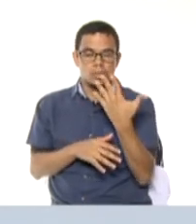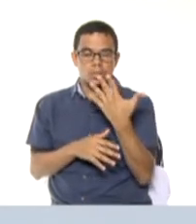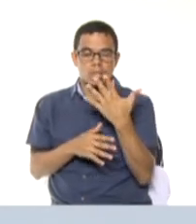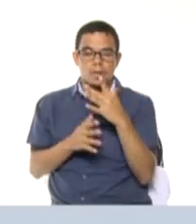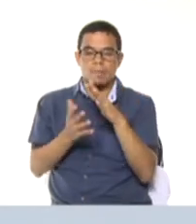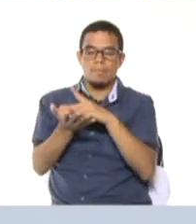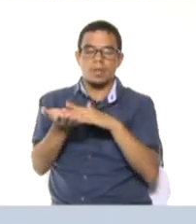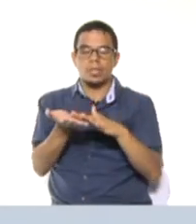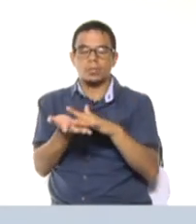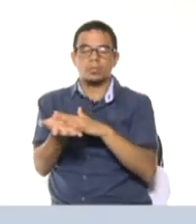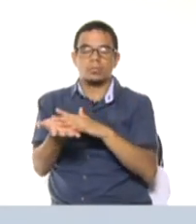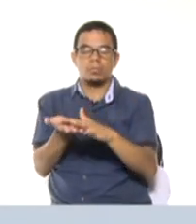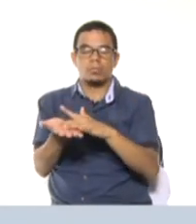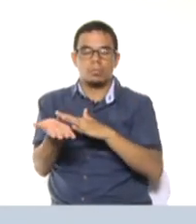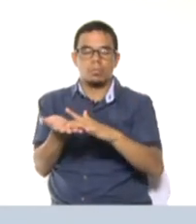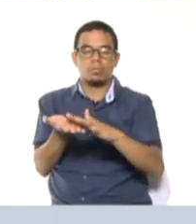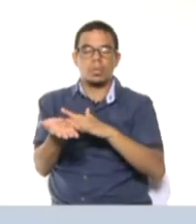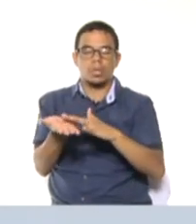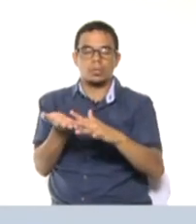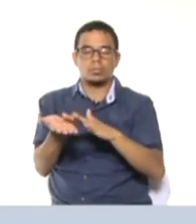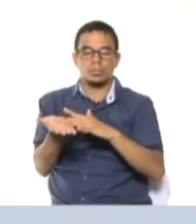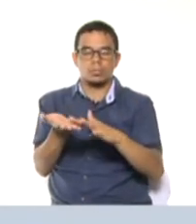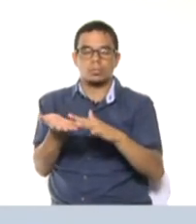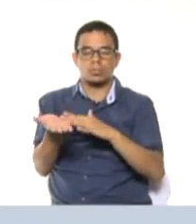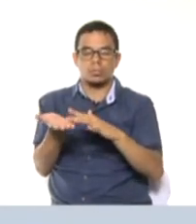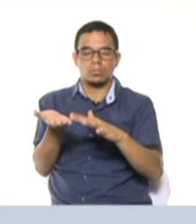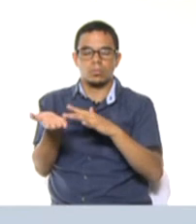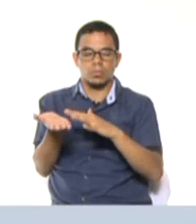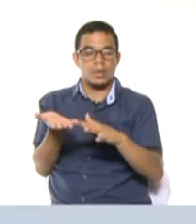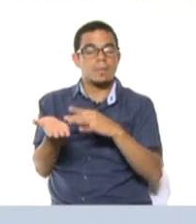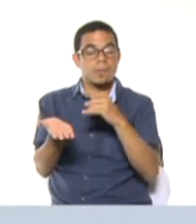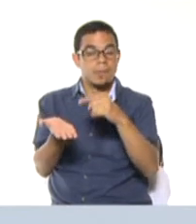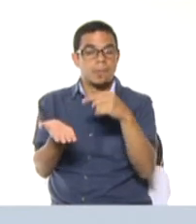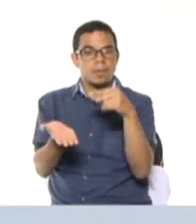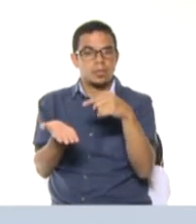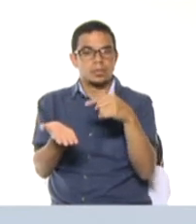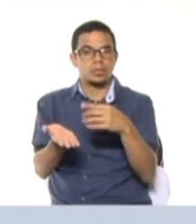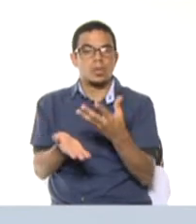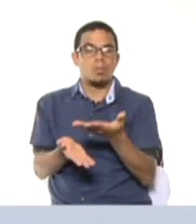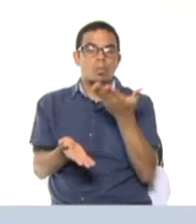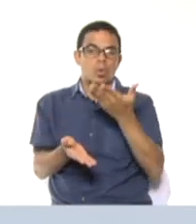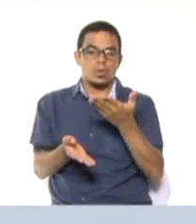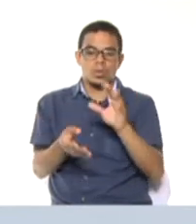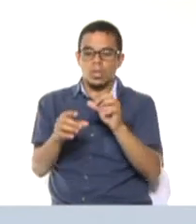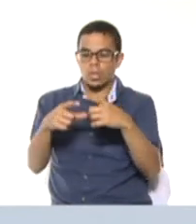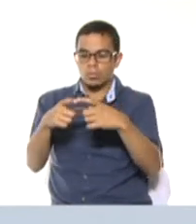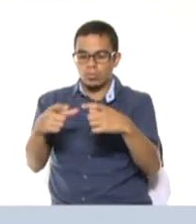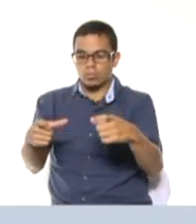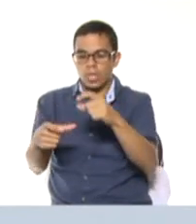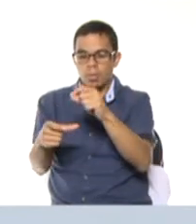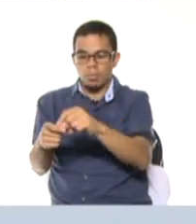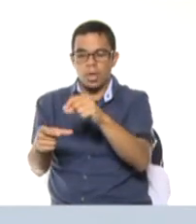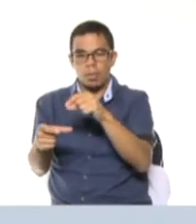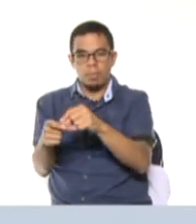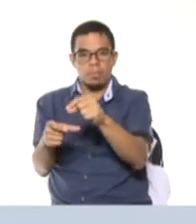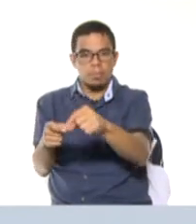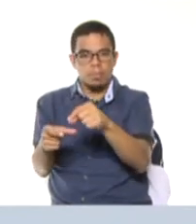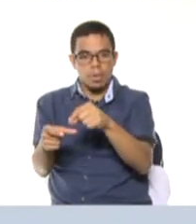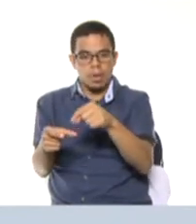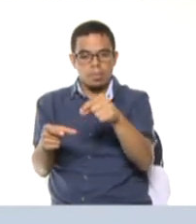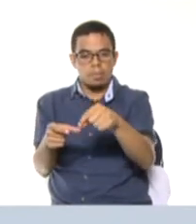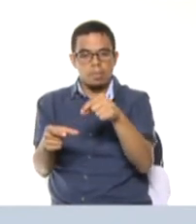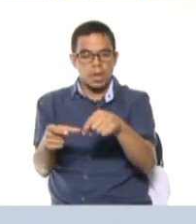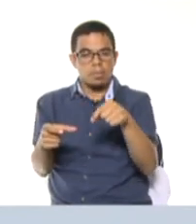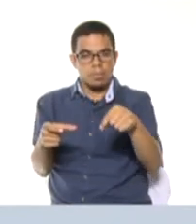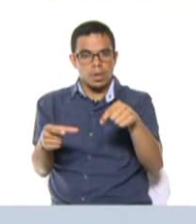del código Braille a través de esa escritura utilizando la regleta y el punzón, podemos también